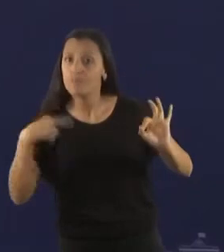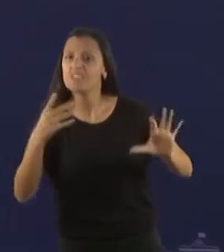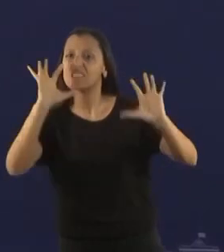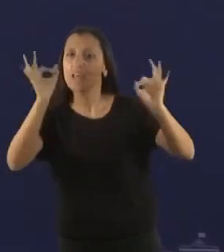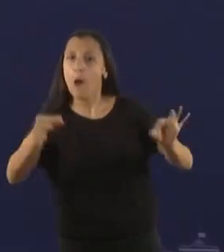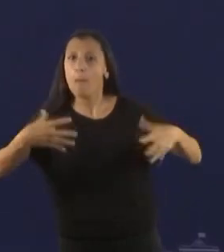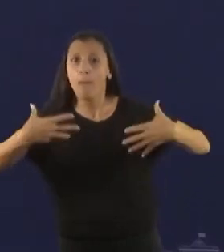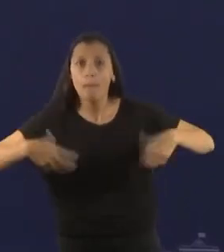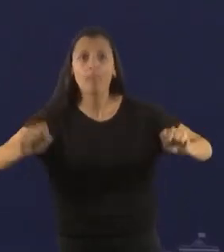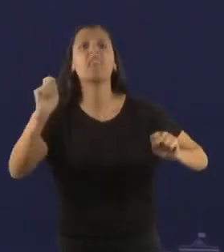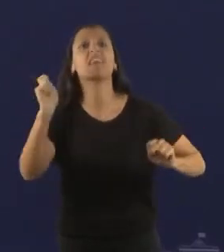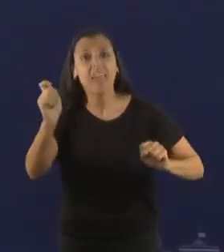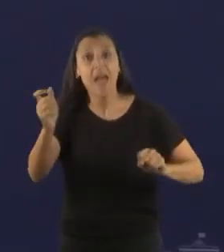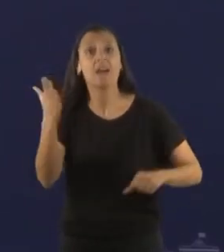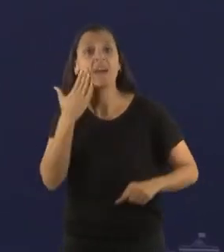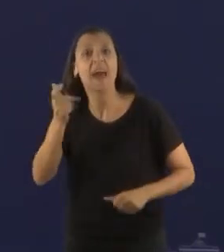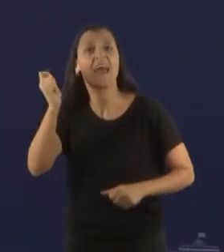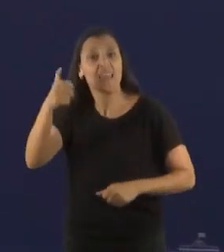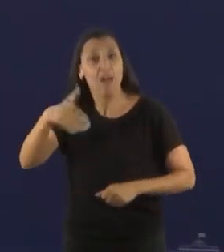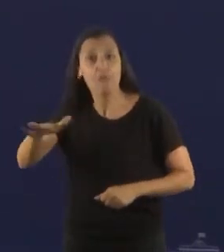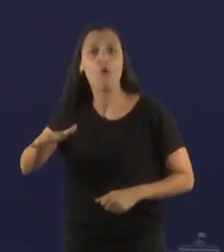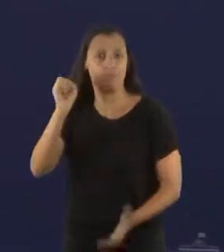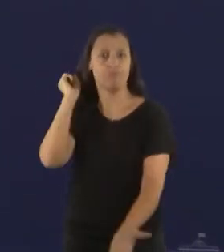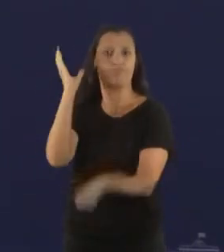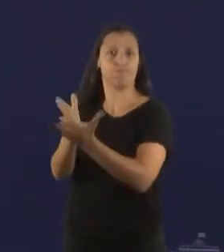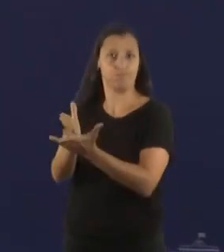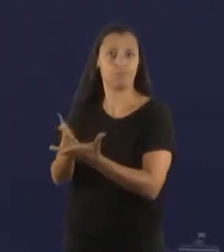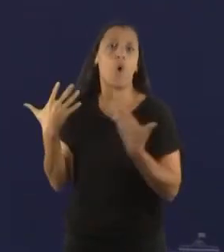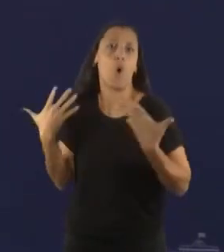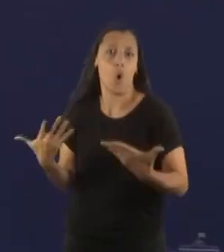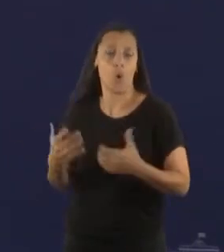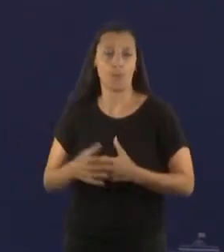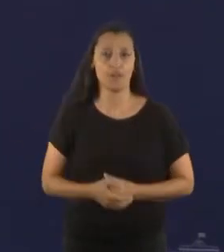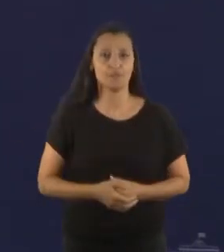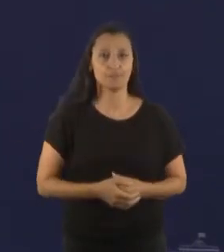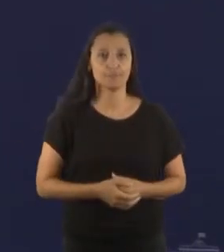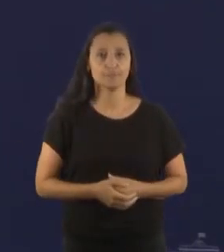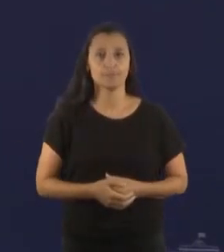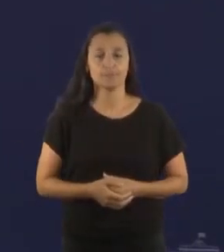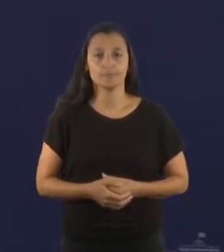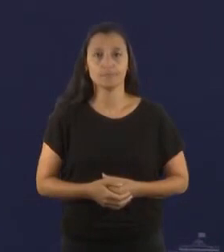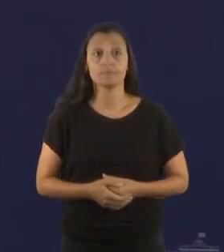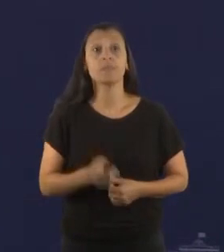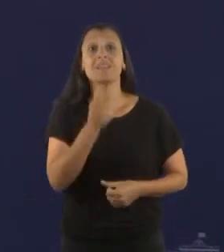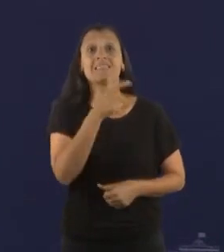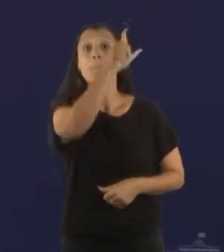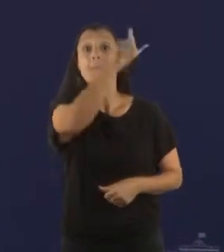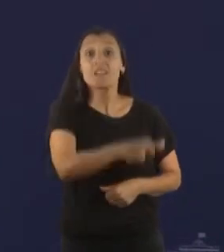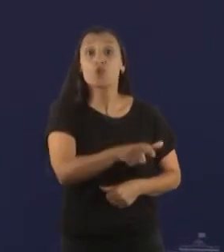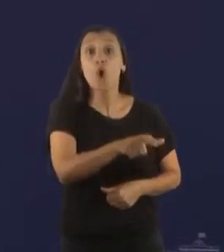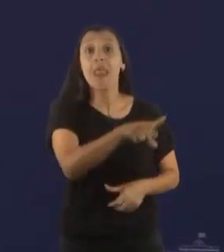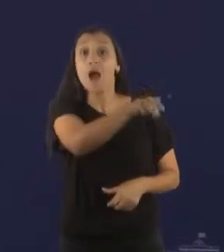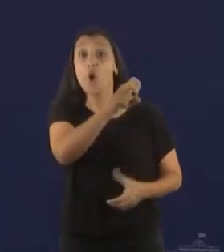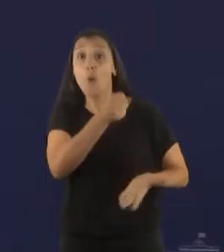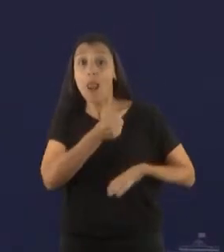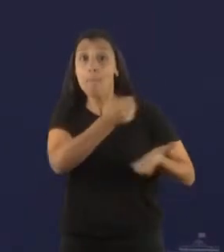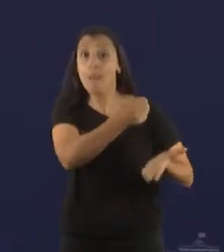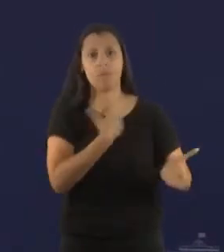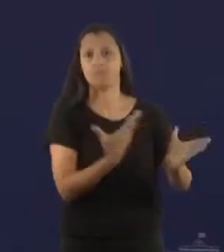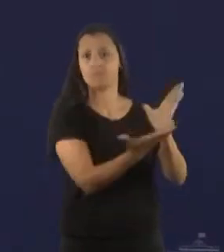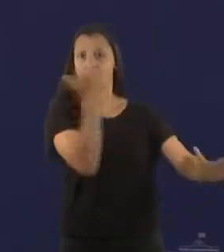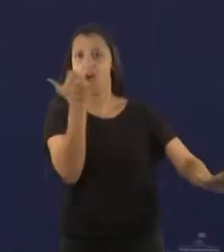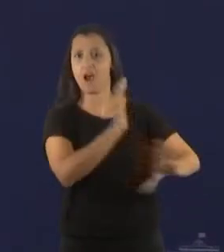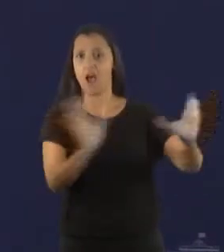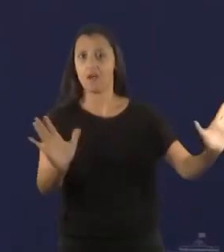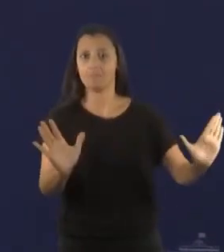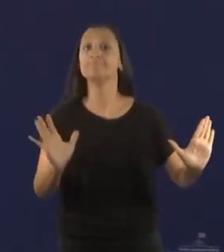sobre ellos hacer recaer el peso de la ley y en caso de que sean beneficiarios de planes sociales a quitárselos